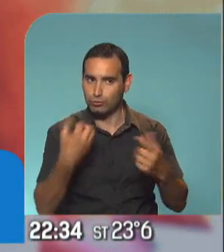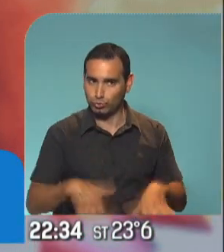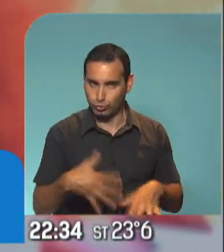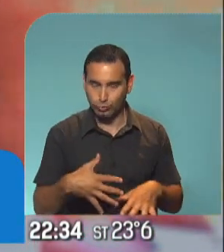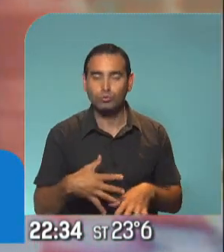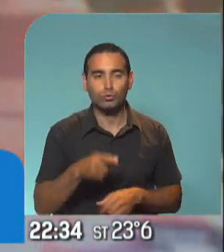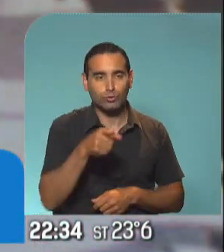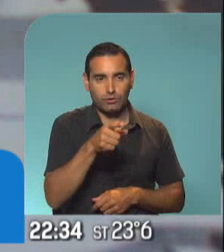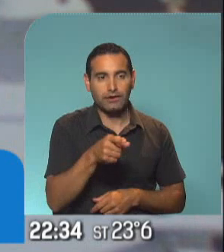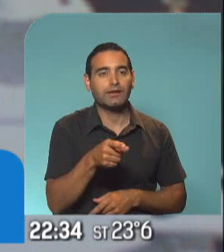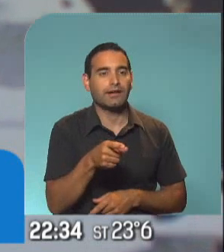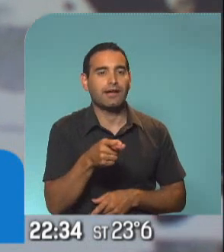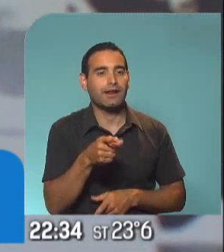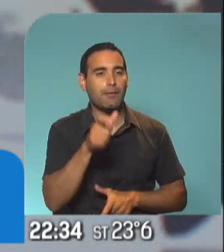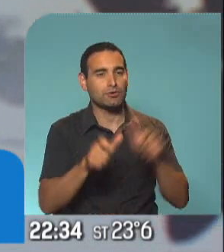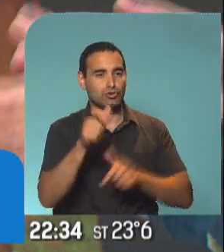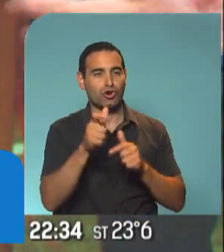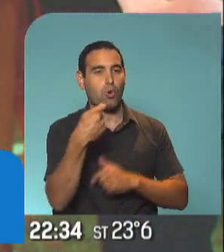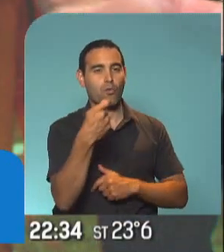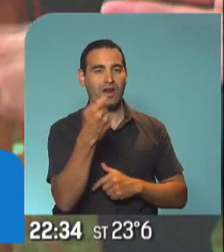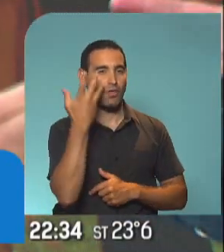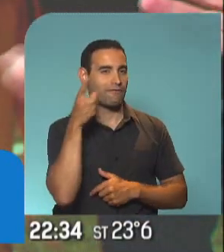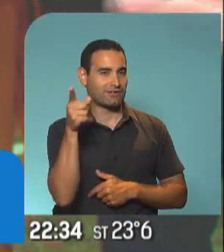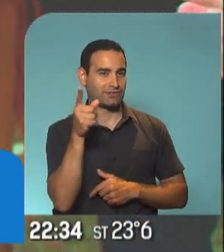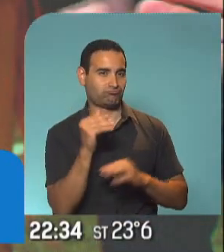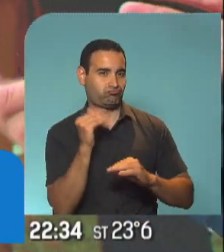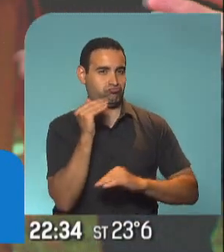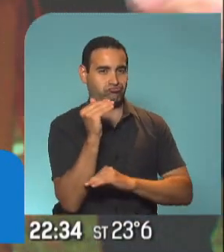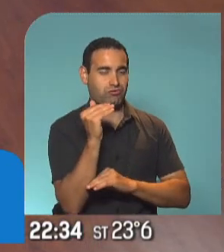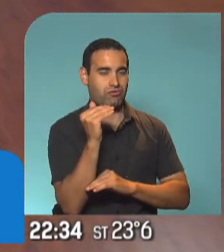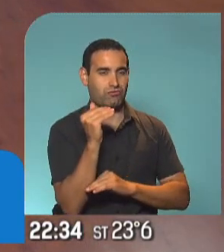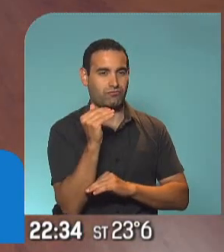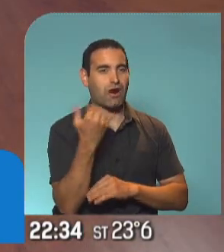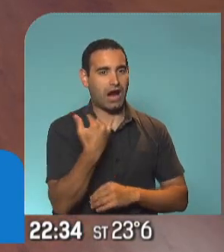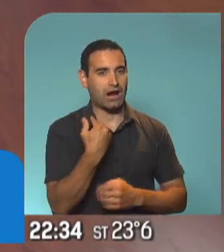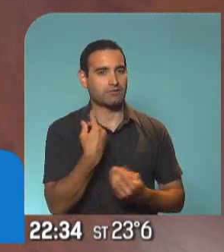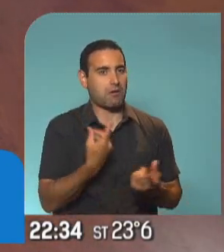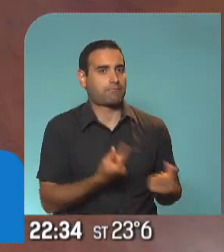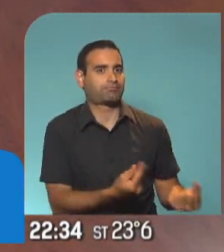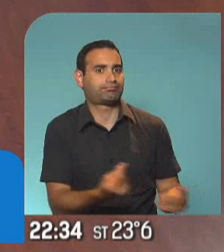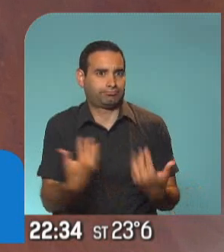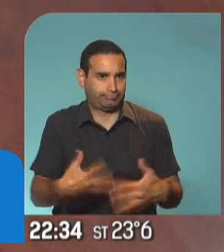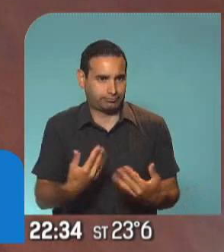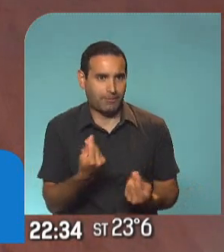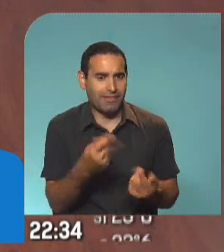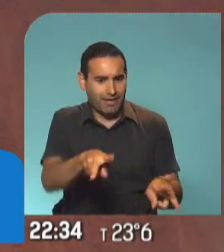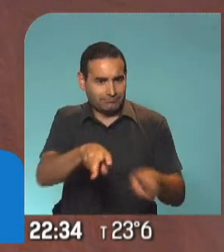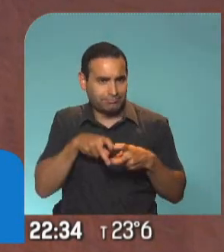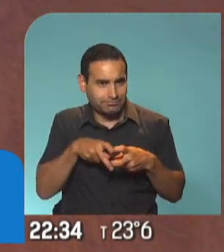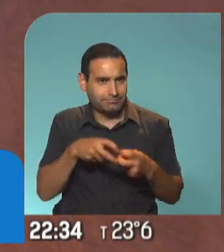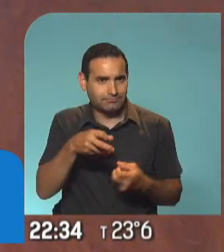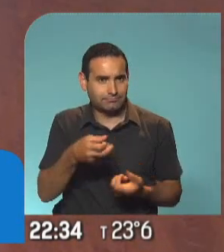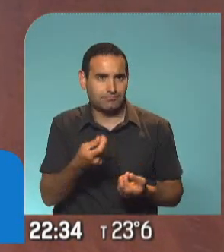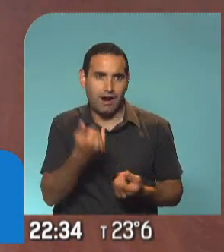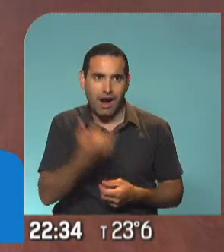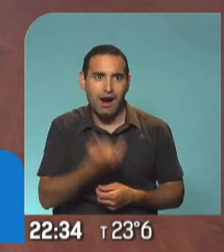ese estatuto del jubilado francés que mantiene un cierto poder de compra y una capacidad, digamos, de